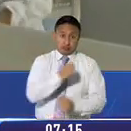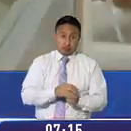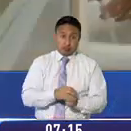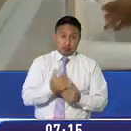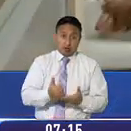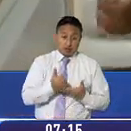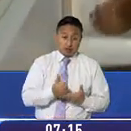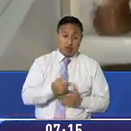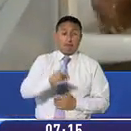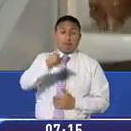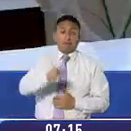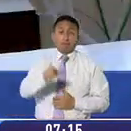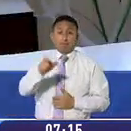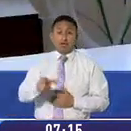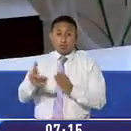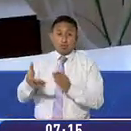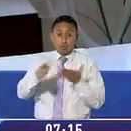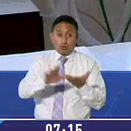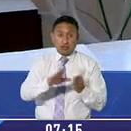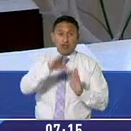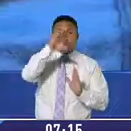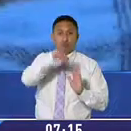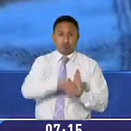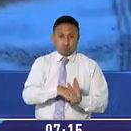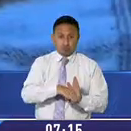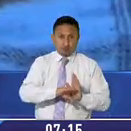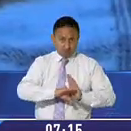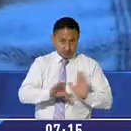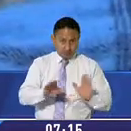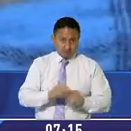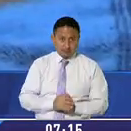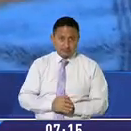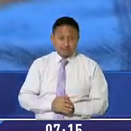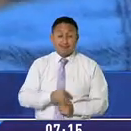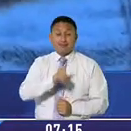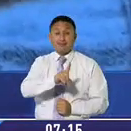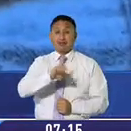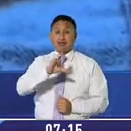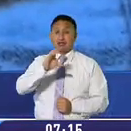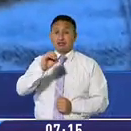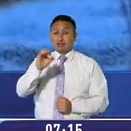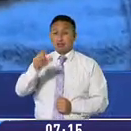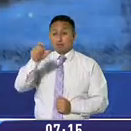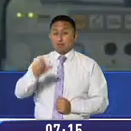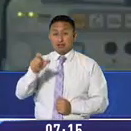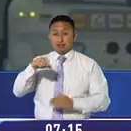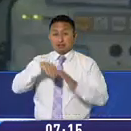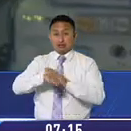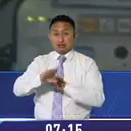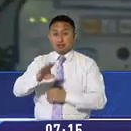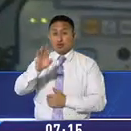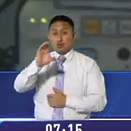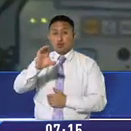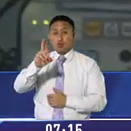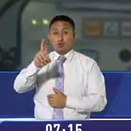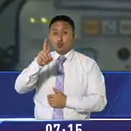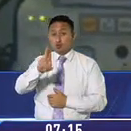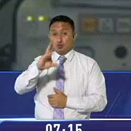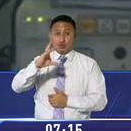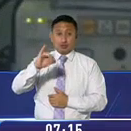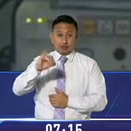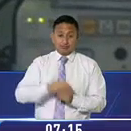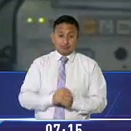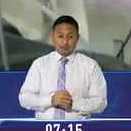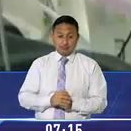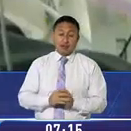de fallecidos sea en niveles bajos. Indica que de 100 pacientes que ingresan a la unidad de cuidados intensivos, aproximadamente